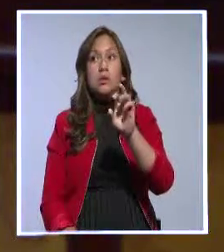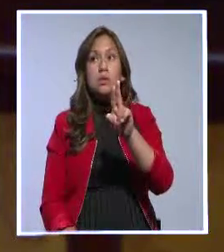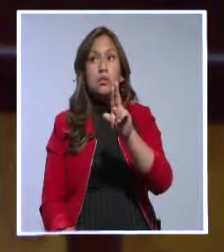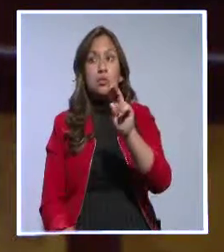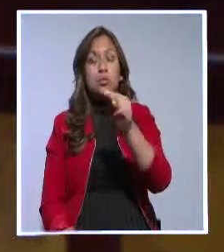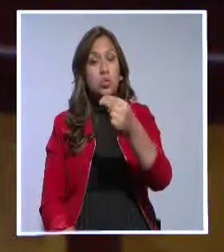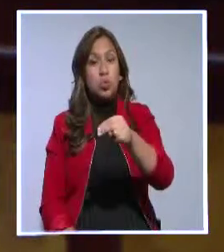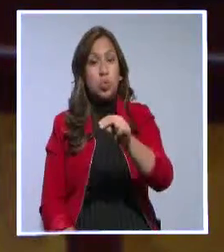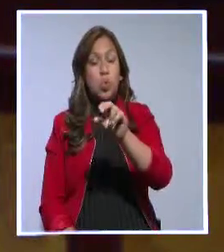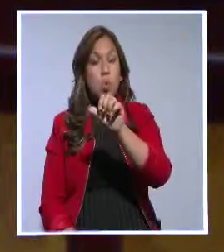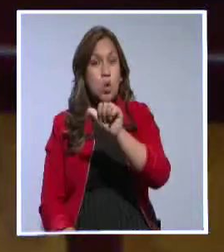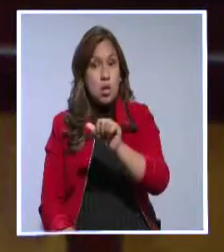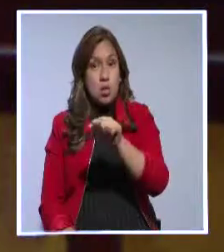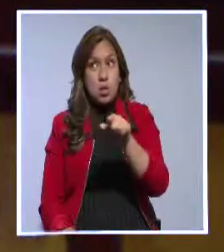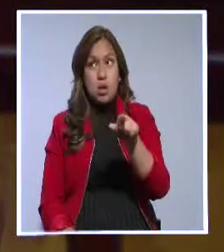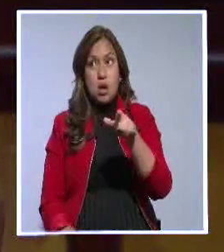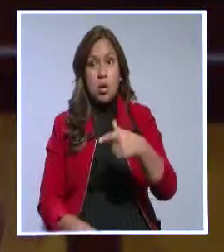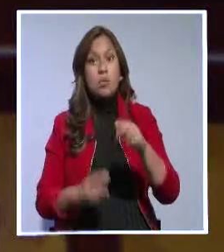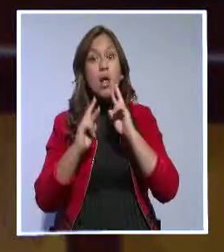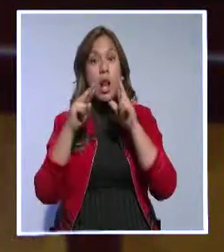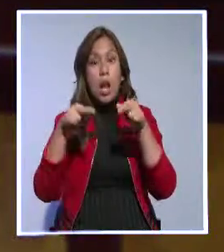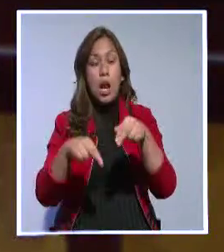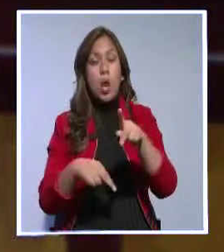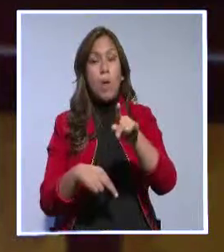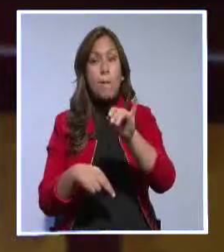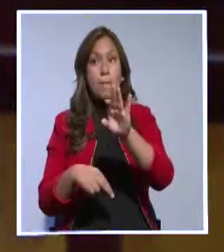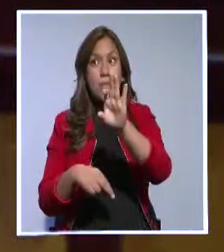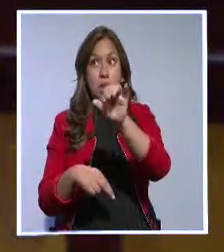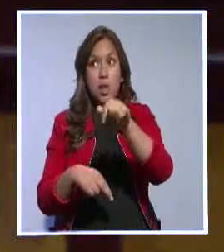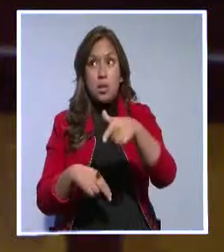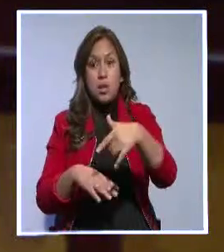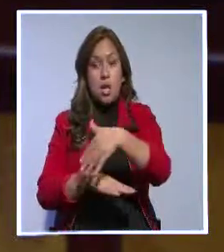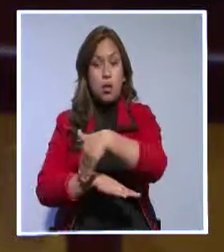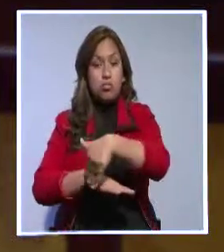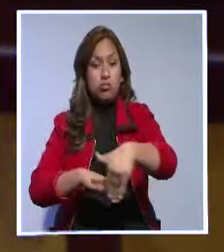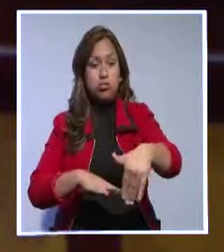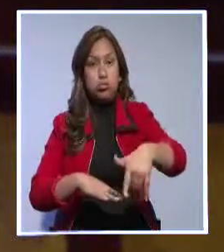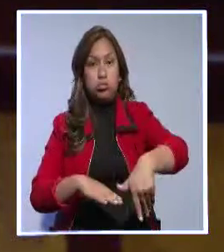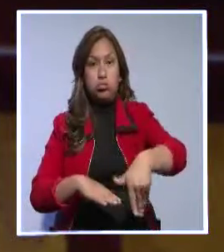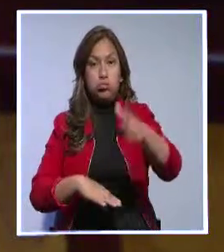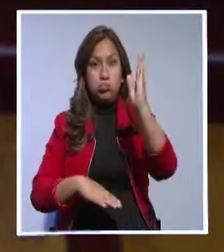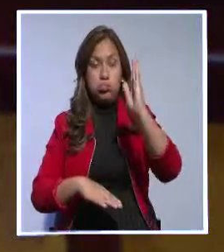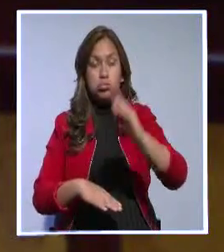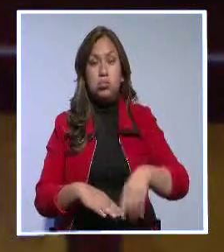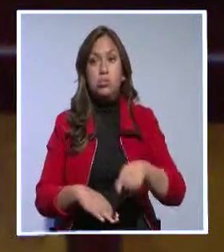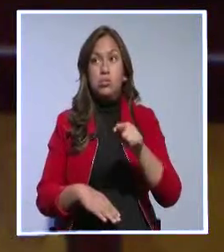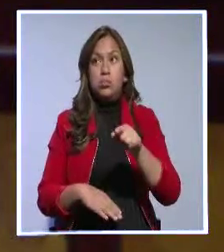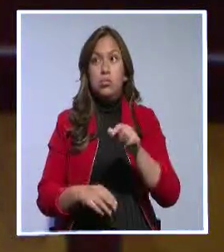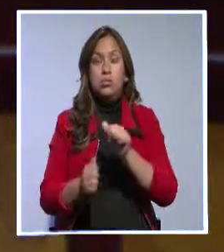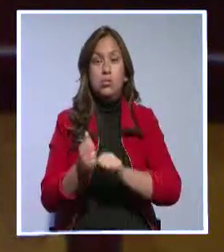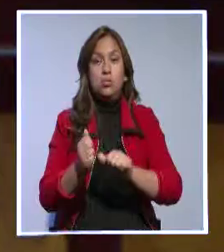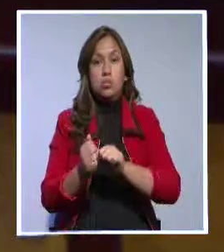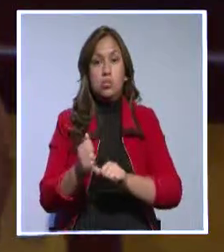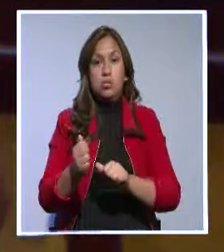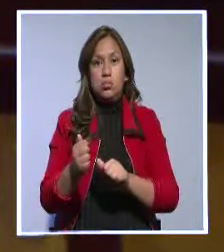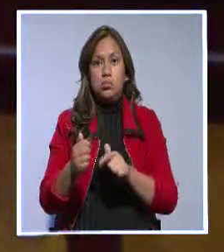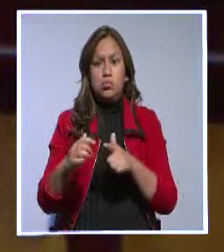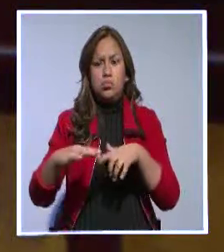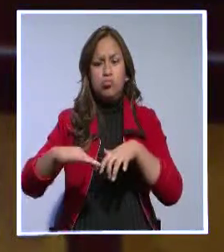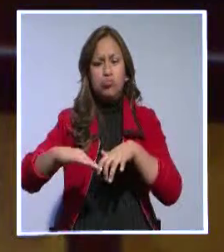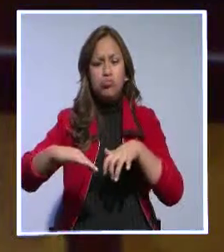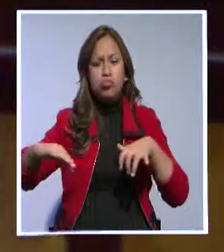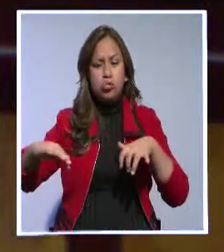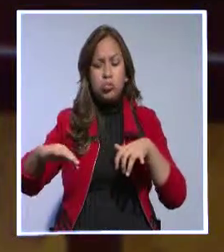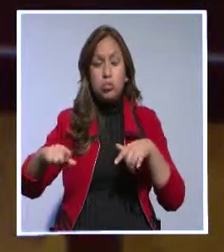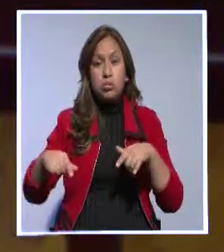a lo largo del río pita este río que divide el distrito metropolitano del hermano cantón de rumiñahui una familia